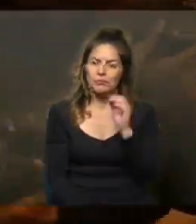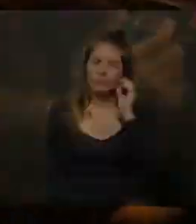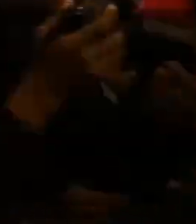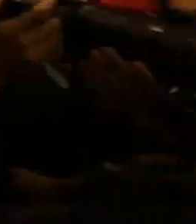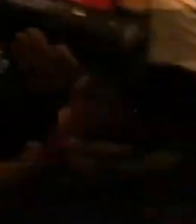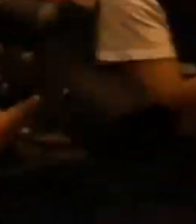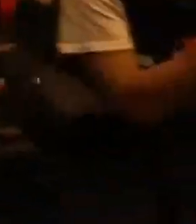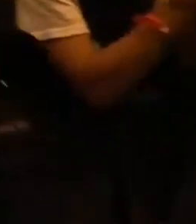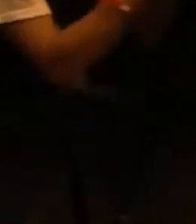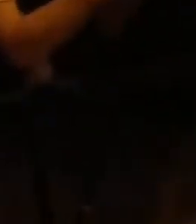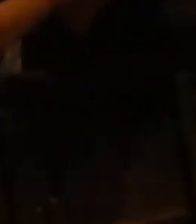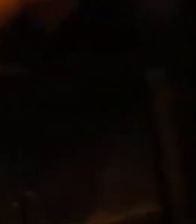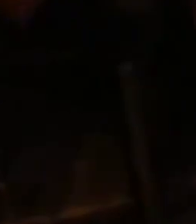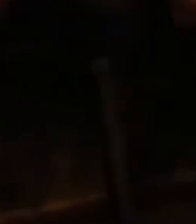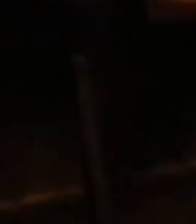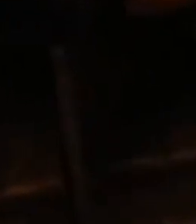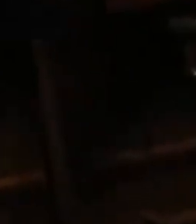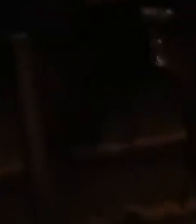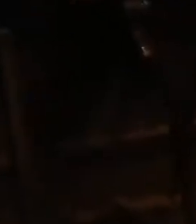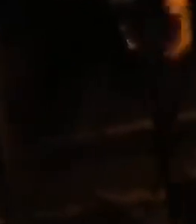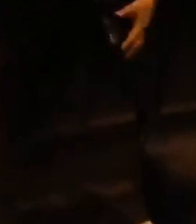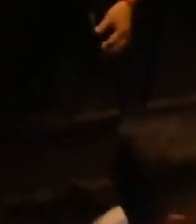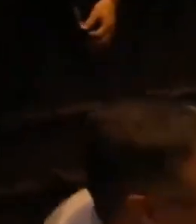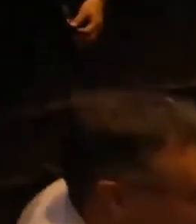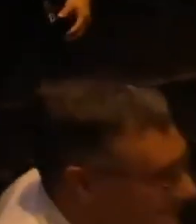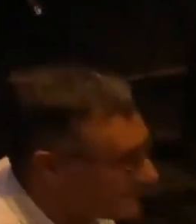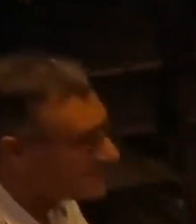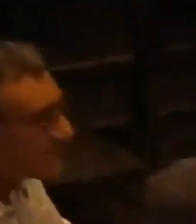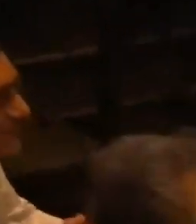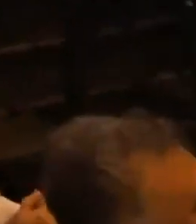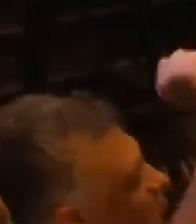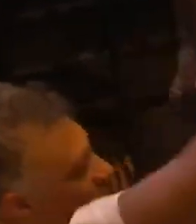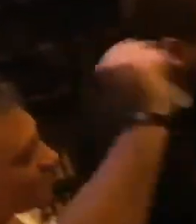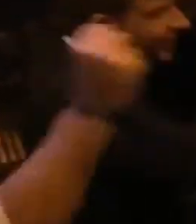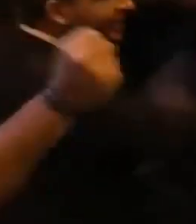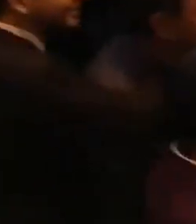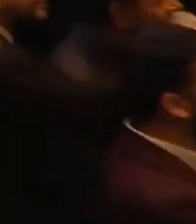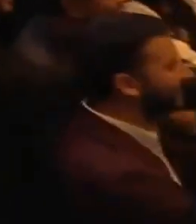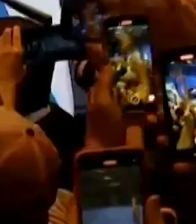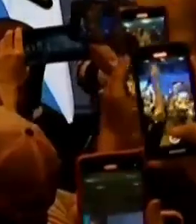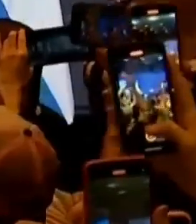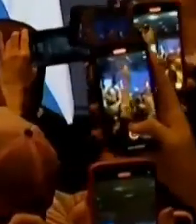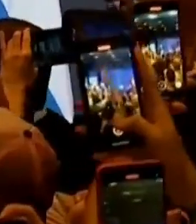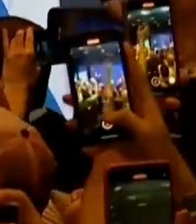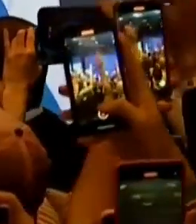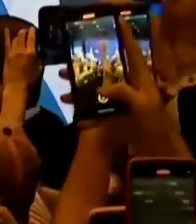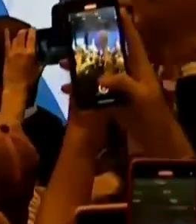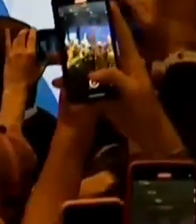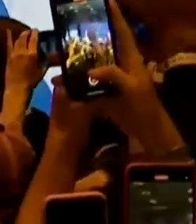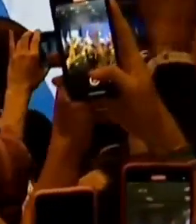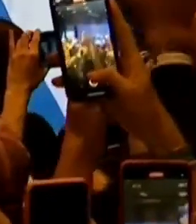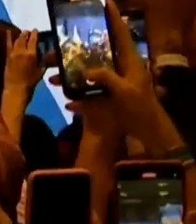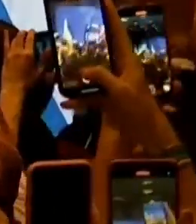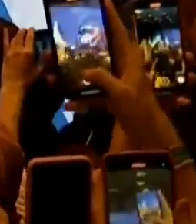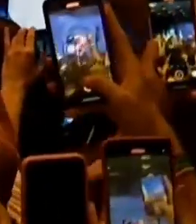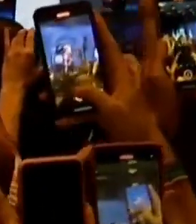Javier cuas noches que recuerdo rocan rones